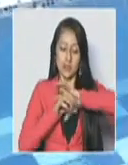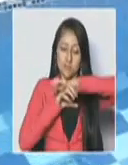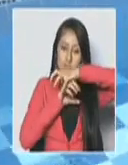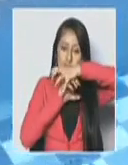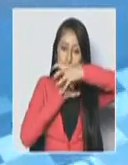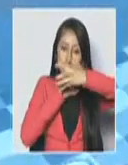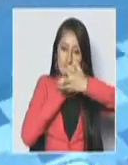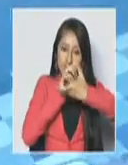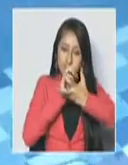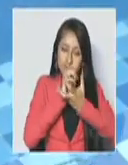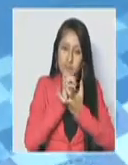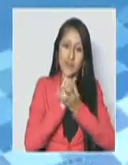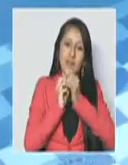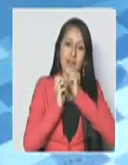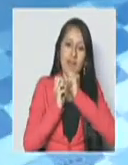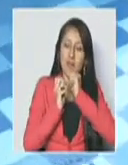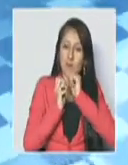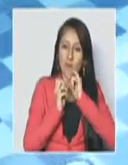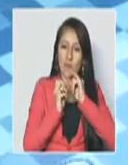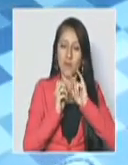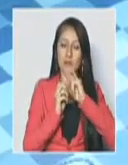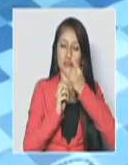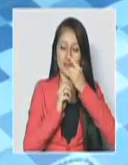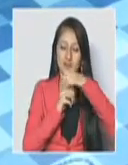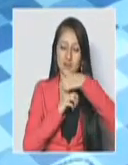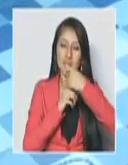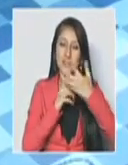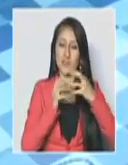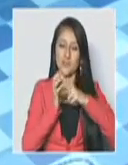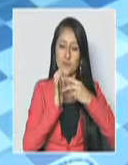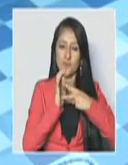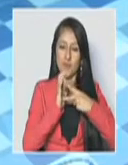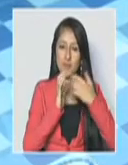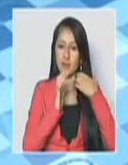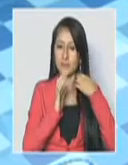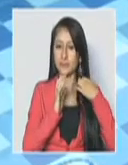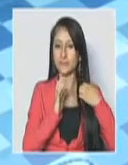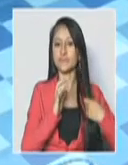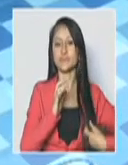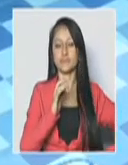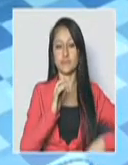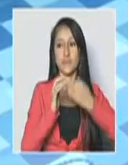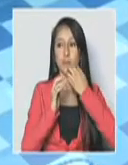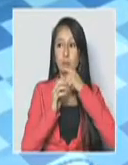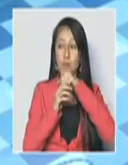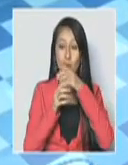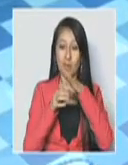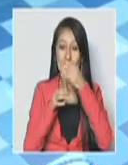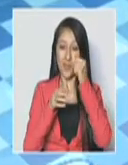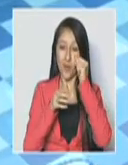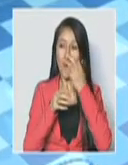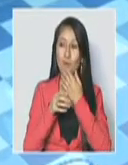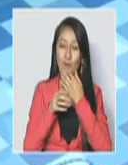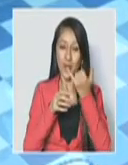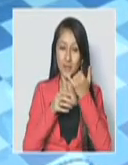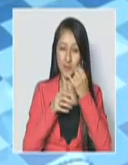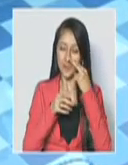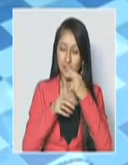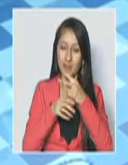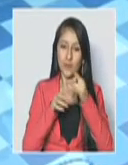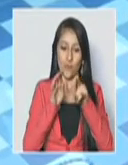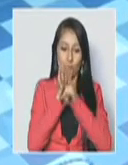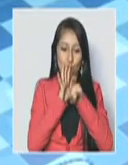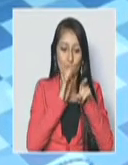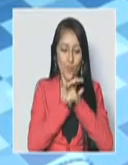si el espacio extra celular y entonces como si esas tabletas fueran las células ellas van absorbiendo